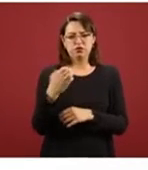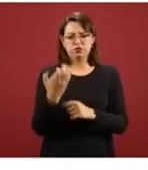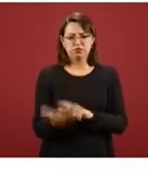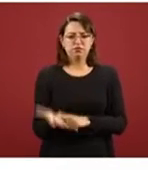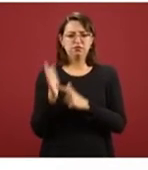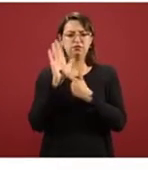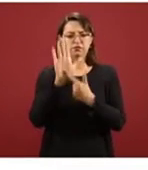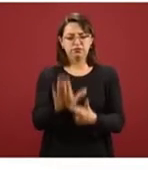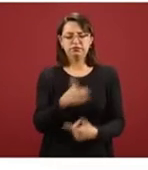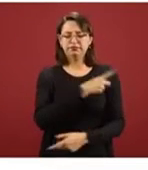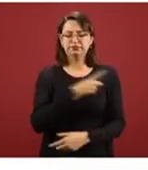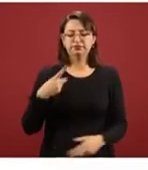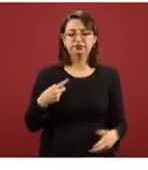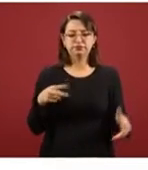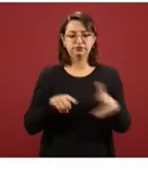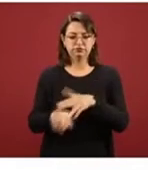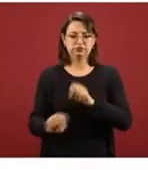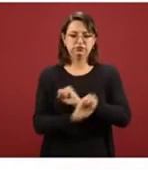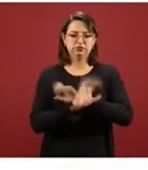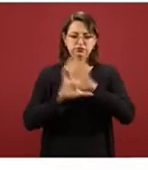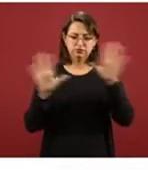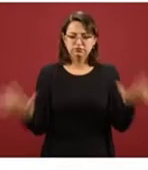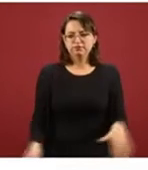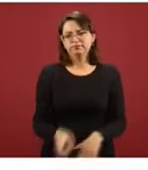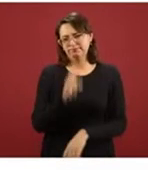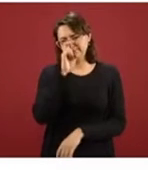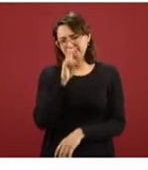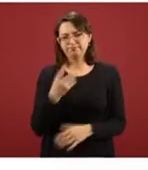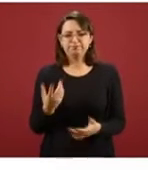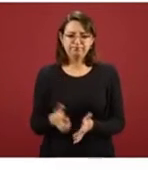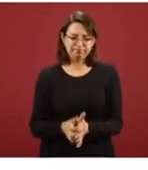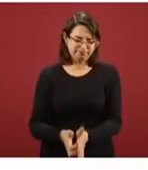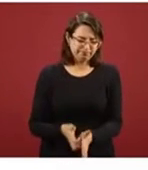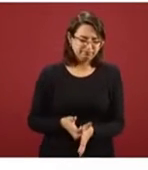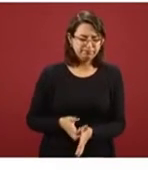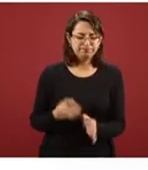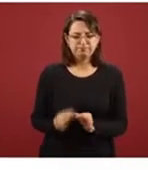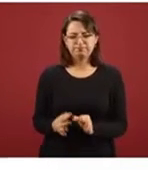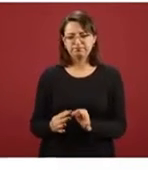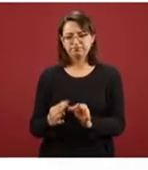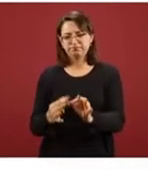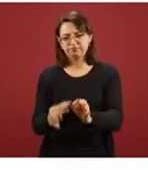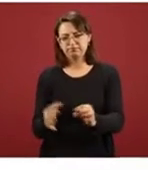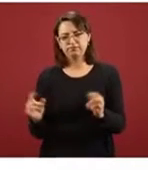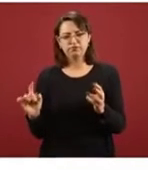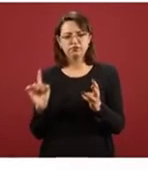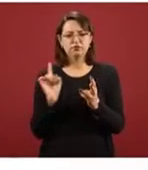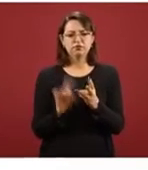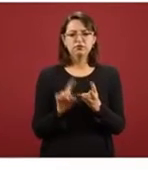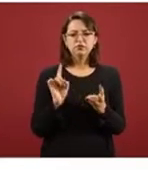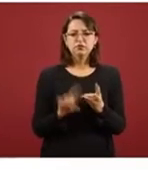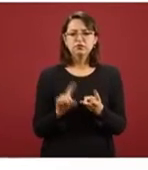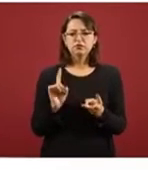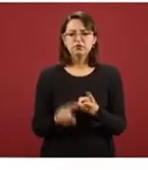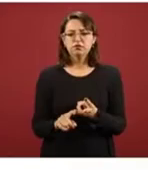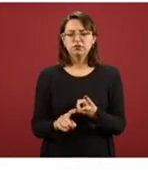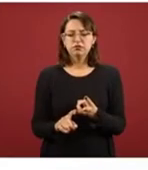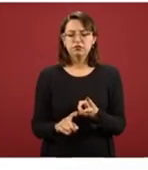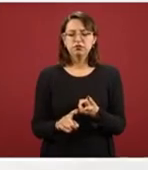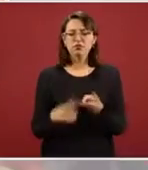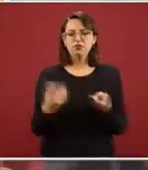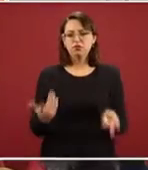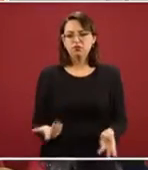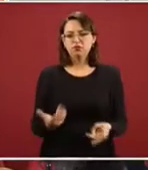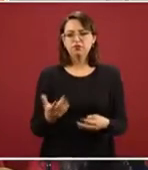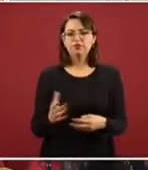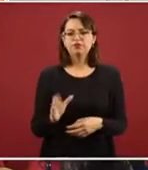ser transparentes y ser disciplinados en el uso de recurso. Tres, que la ayuda, aunque no la reparte la Coordinación